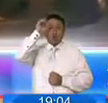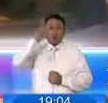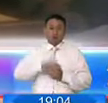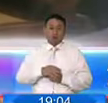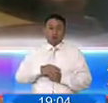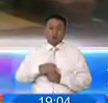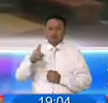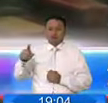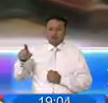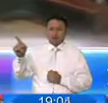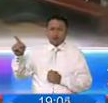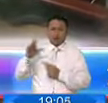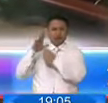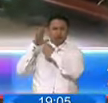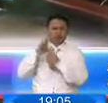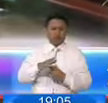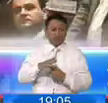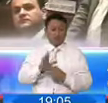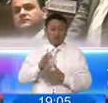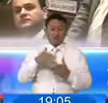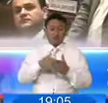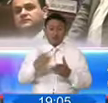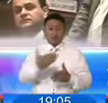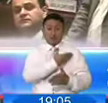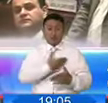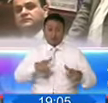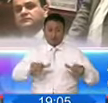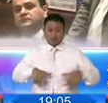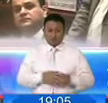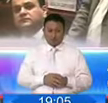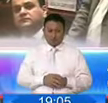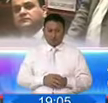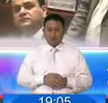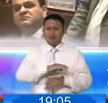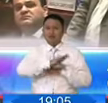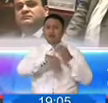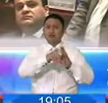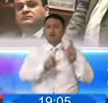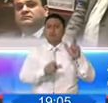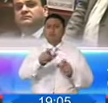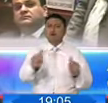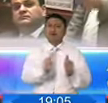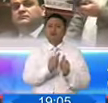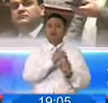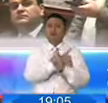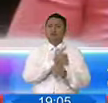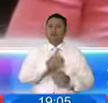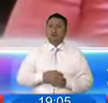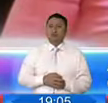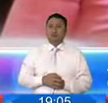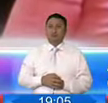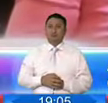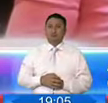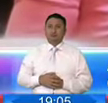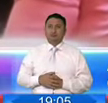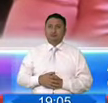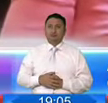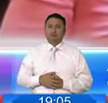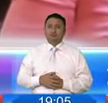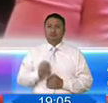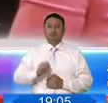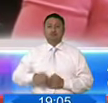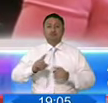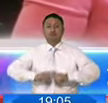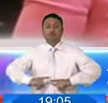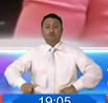discriminatorias y no sólo en contra del presidente de ni moreno sino en contra de todas las personas con discapacidad las diferencias en